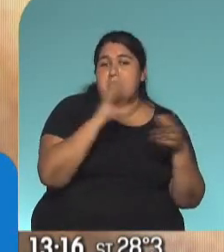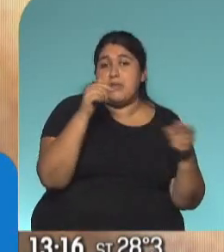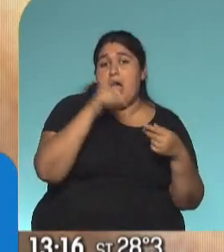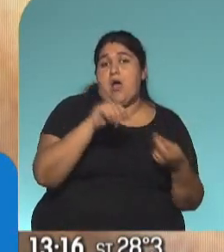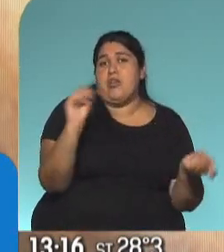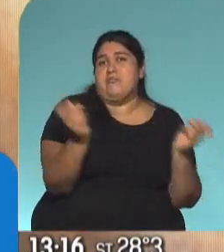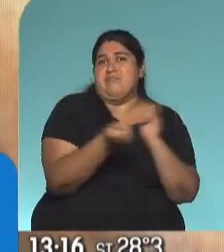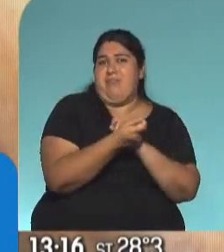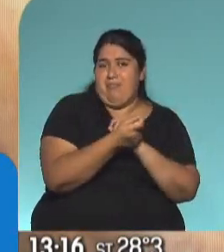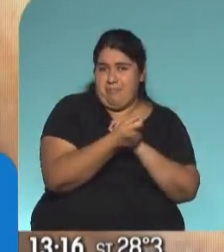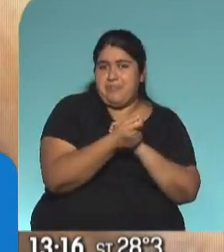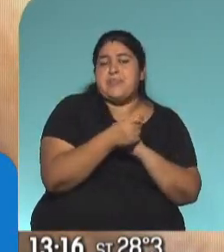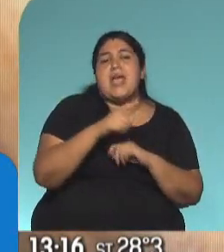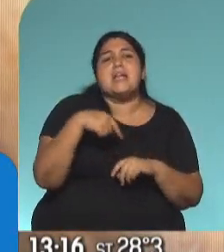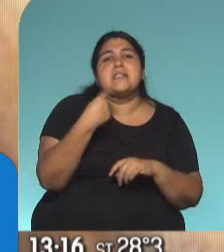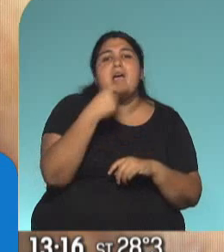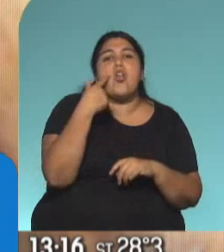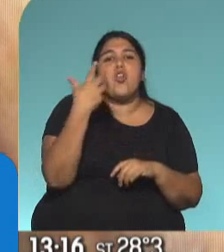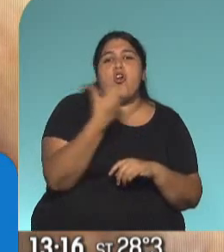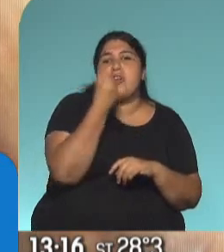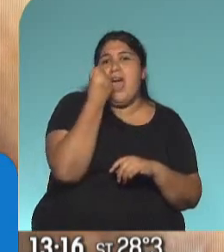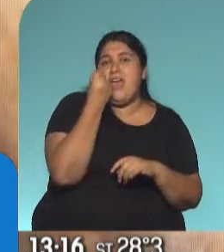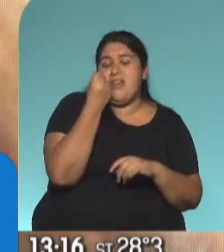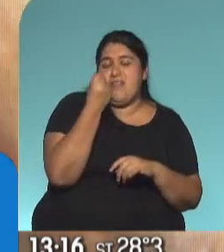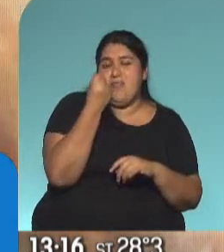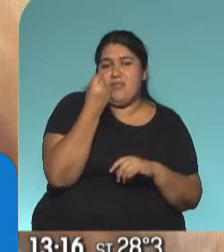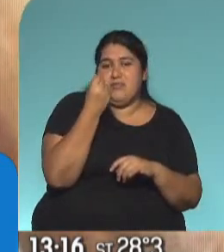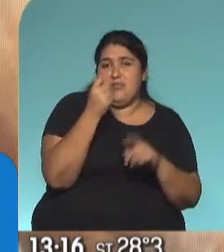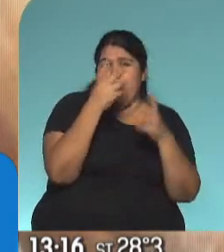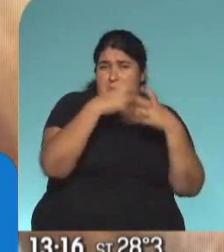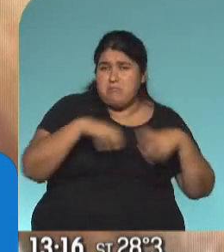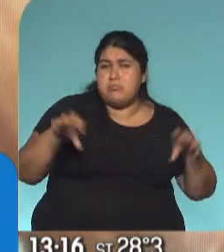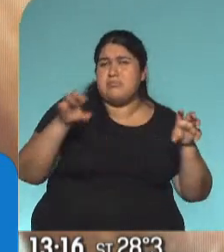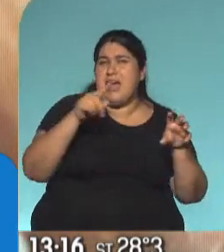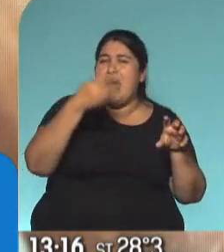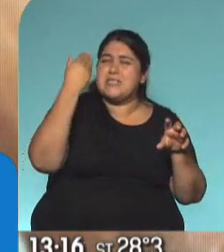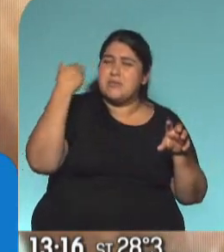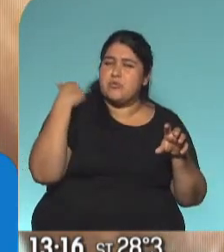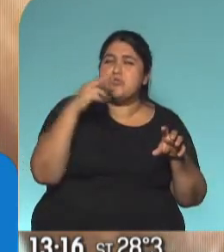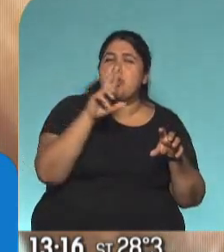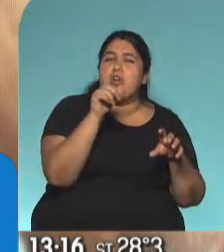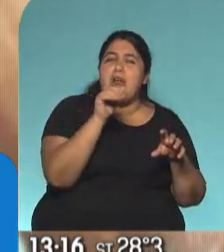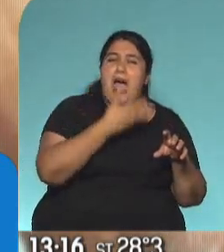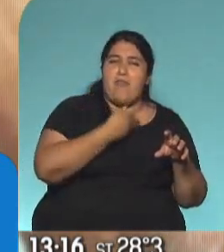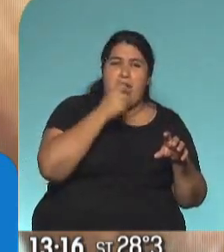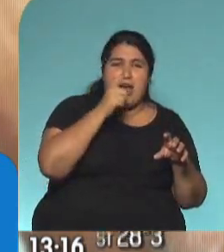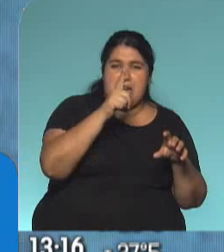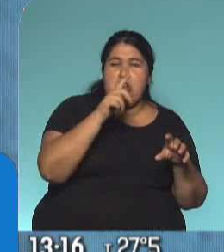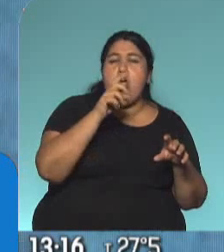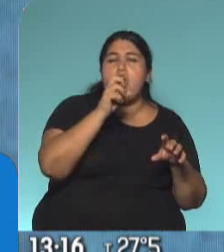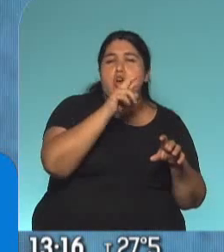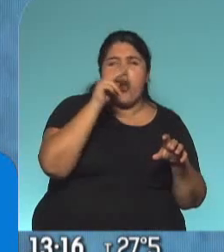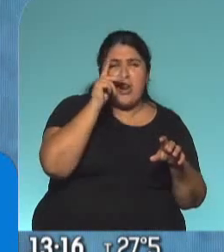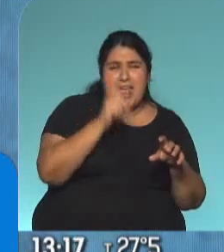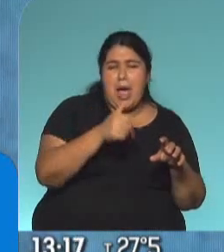esta elección. Alguien que también logró borrar esta división tan clara territorial en su momento fue Rafael Correa. Algo similar